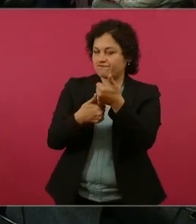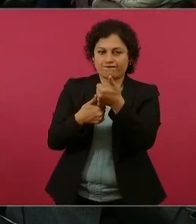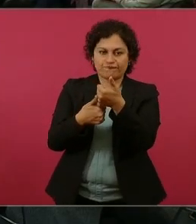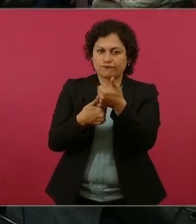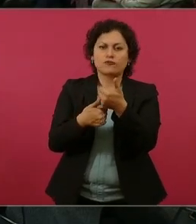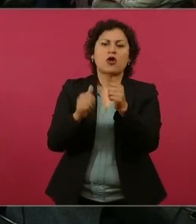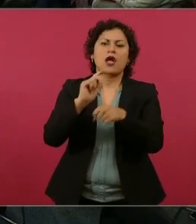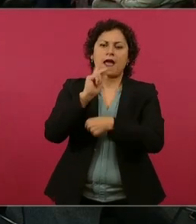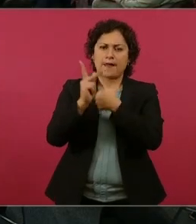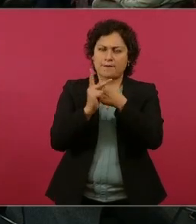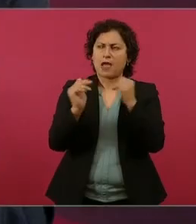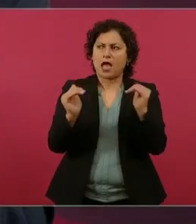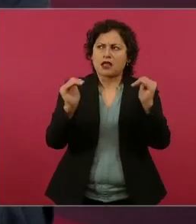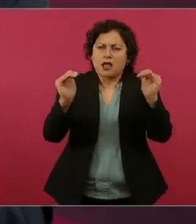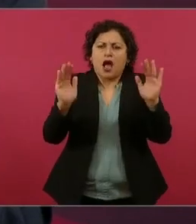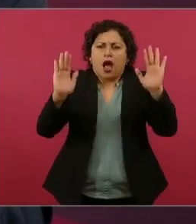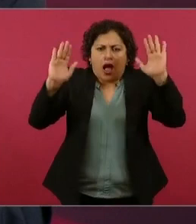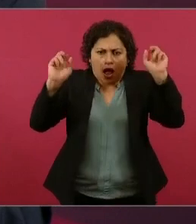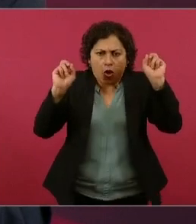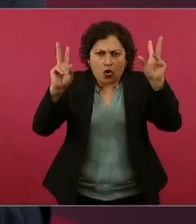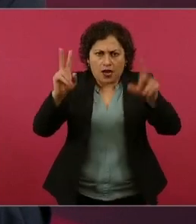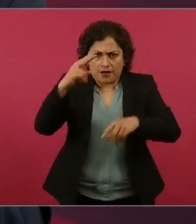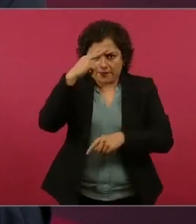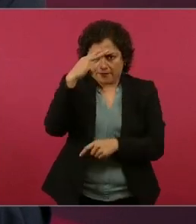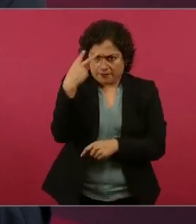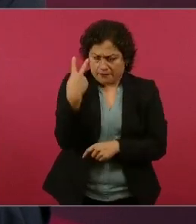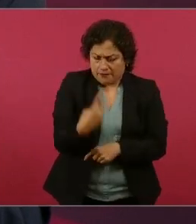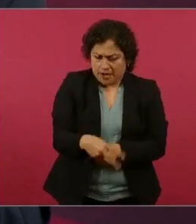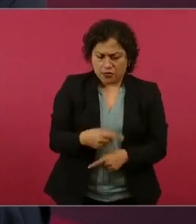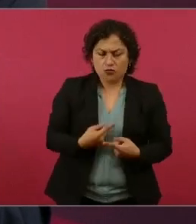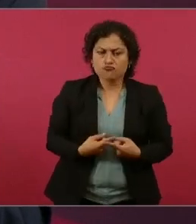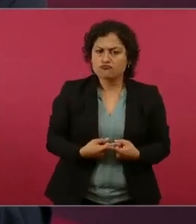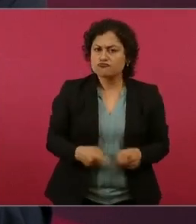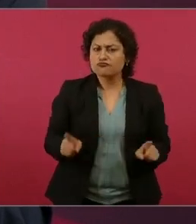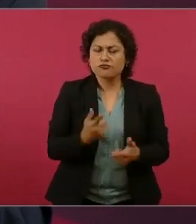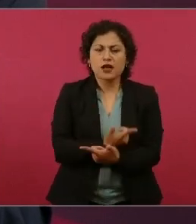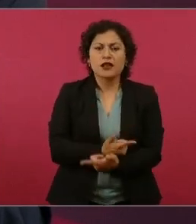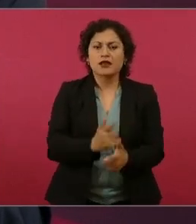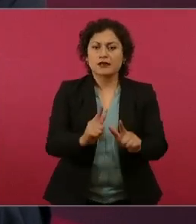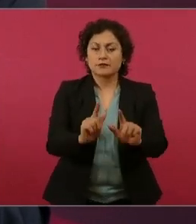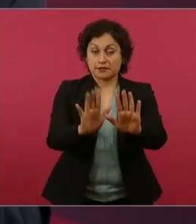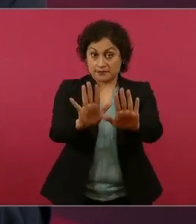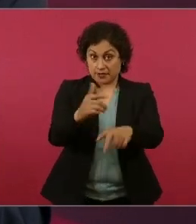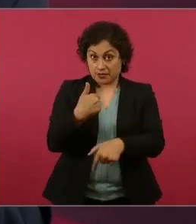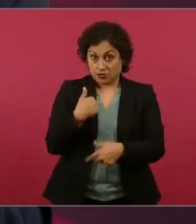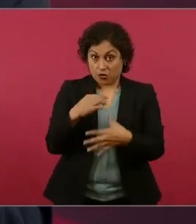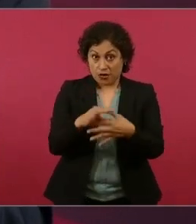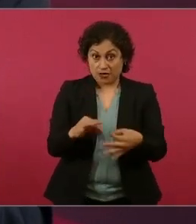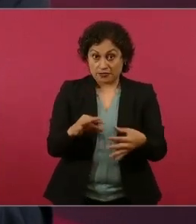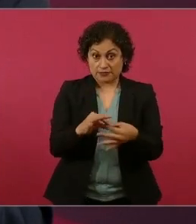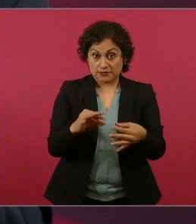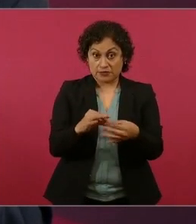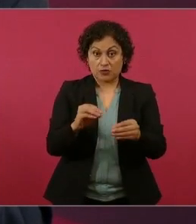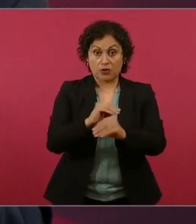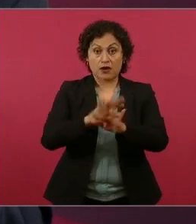se reunió con los embajadores… Yo sostengo, para que quede muy claro, que todos los imperios son malos.